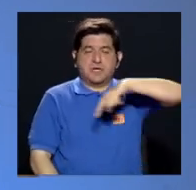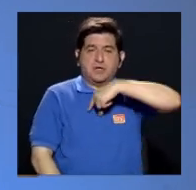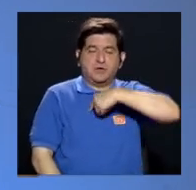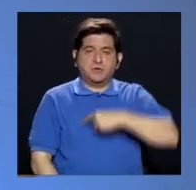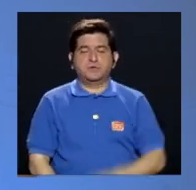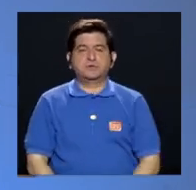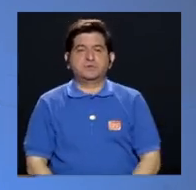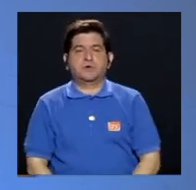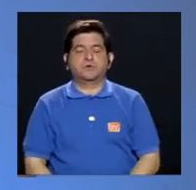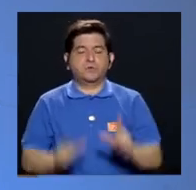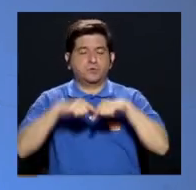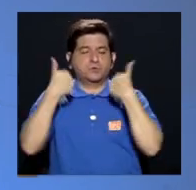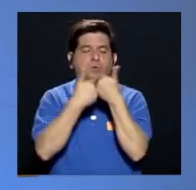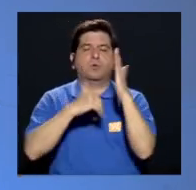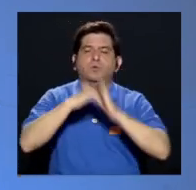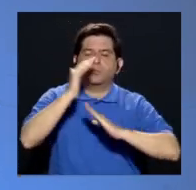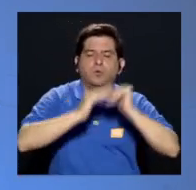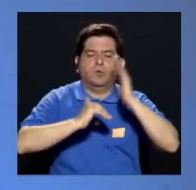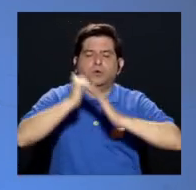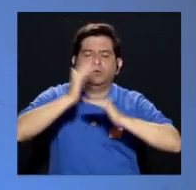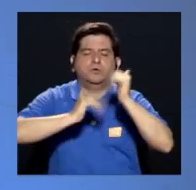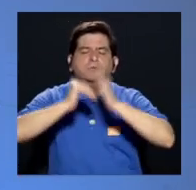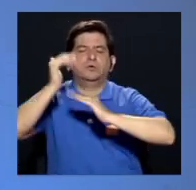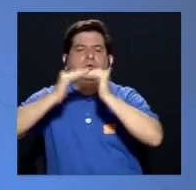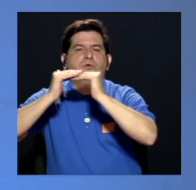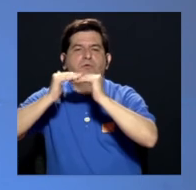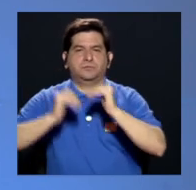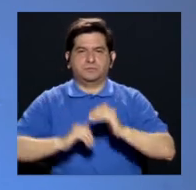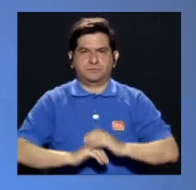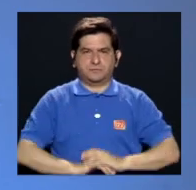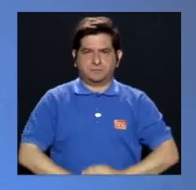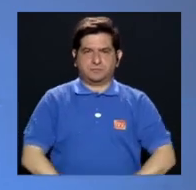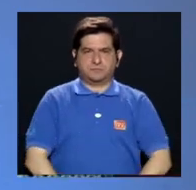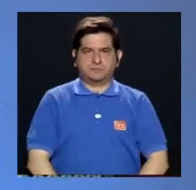construimos colectivamente.